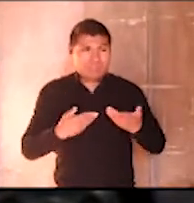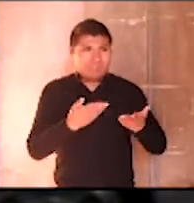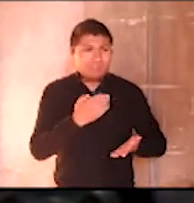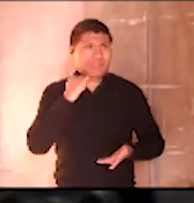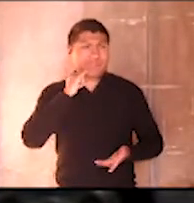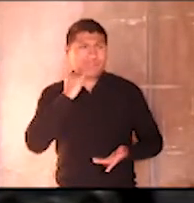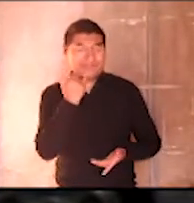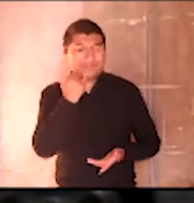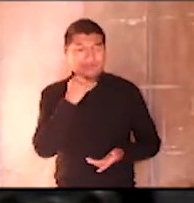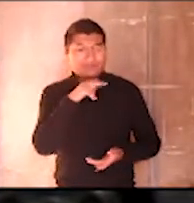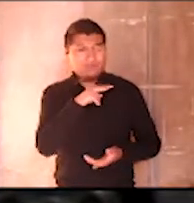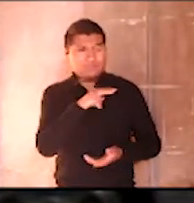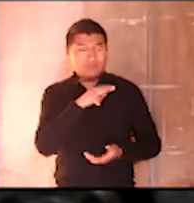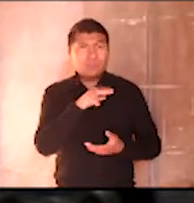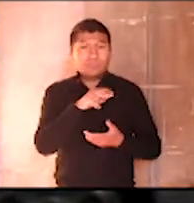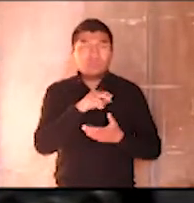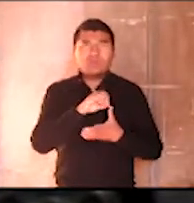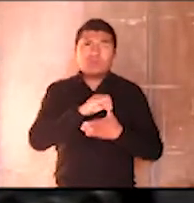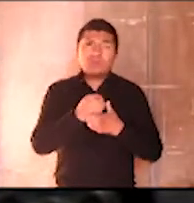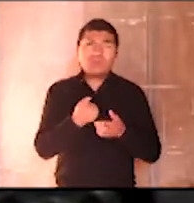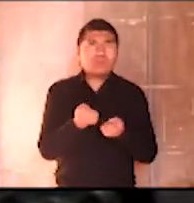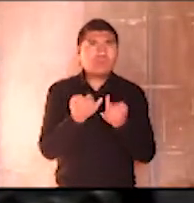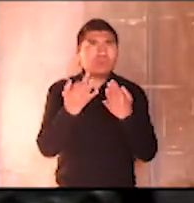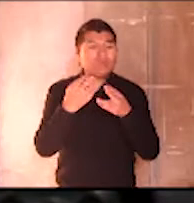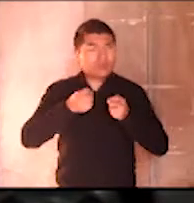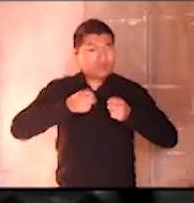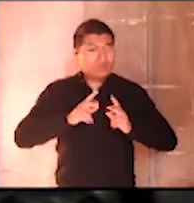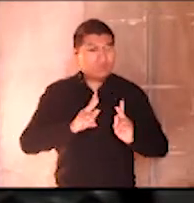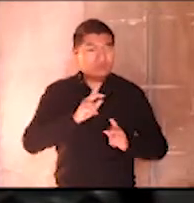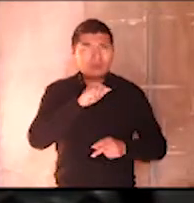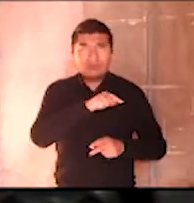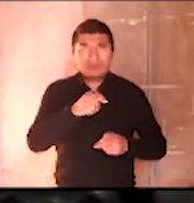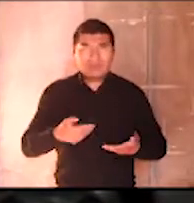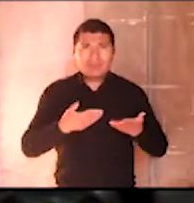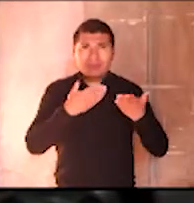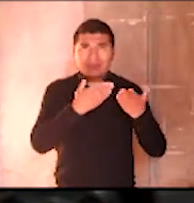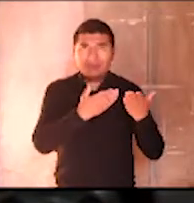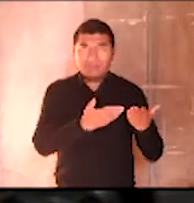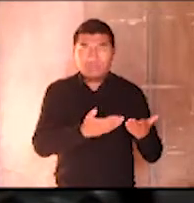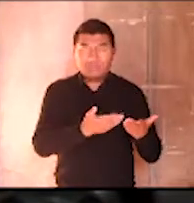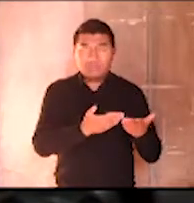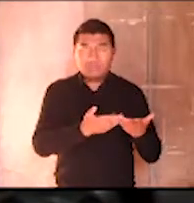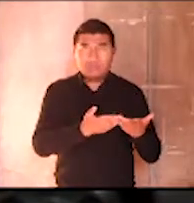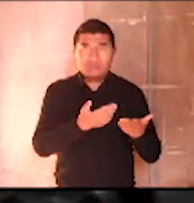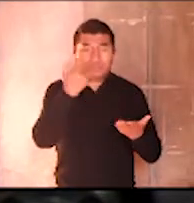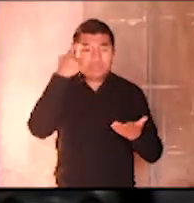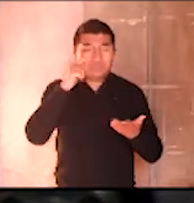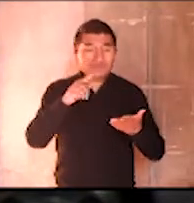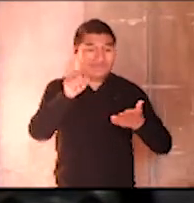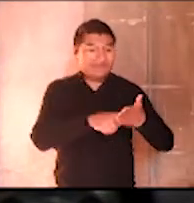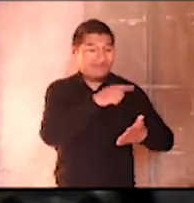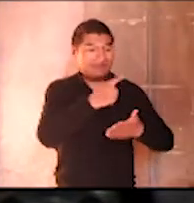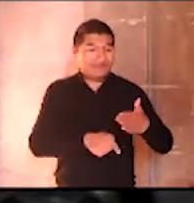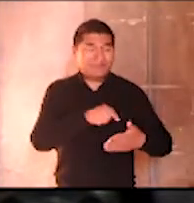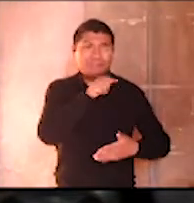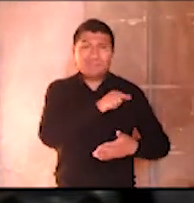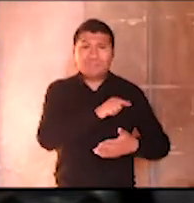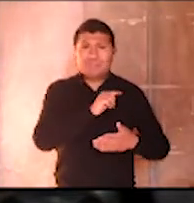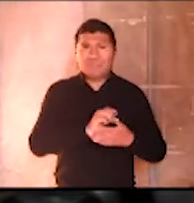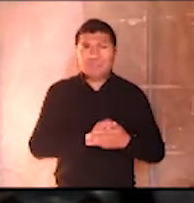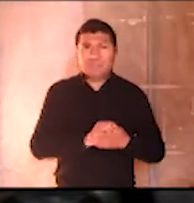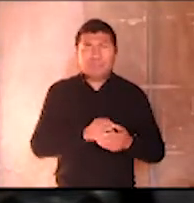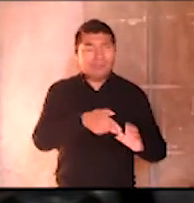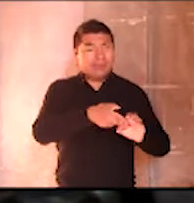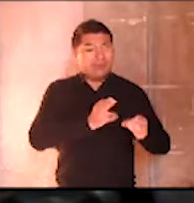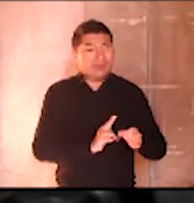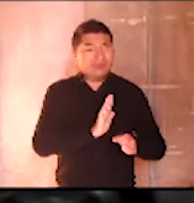envidia, o en cuántas oportunidades se hace lo posible por desprestigiarlo,